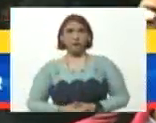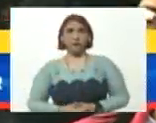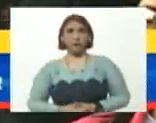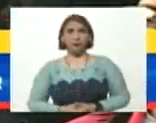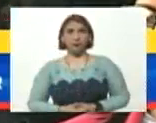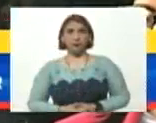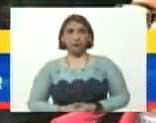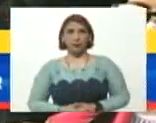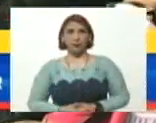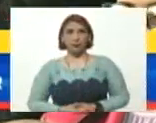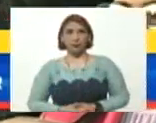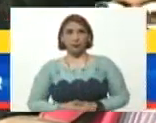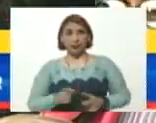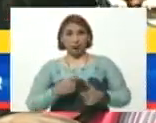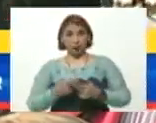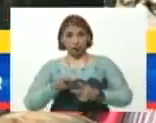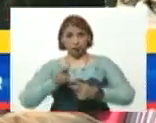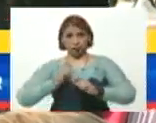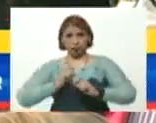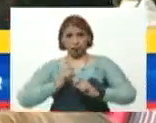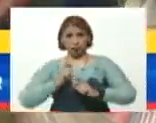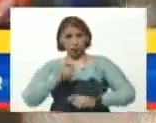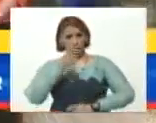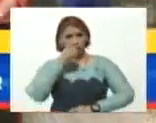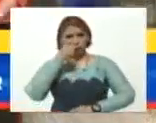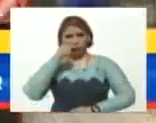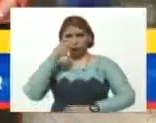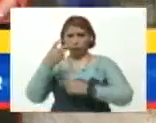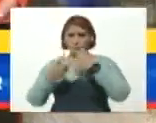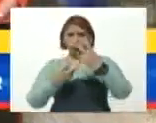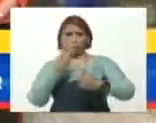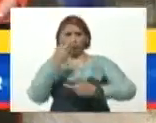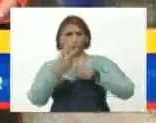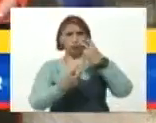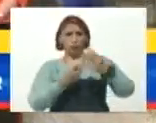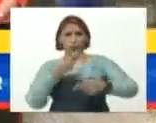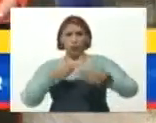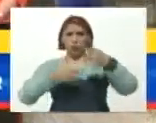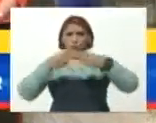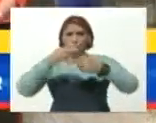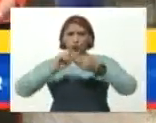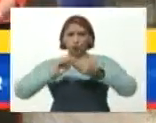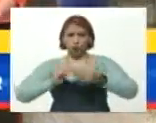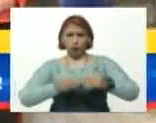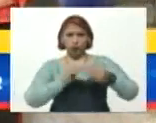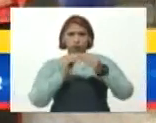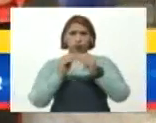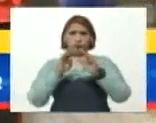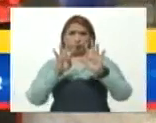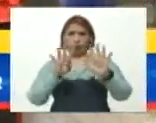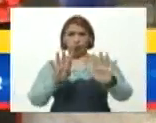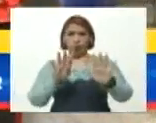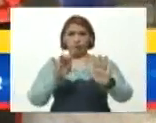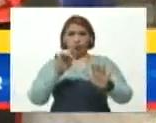Y le tocó supervisar la construcción de